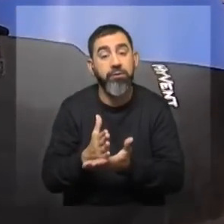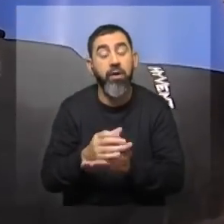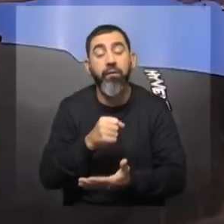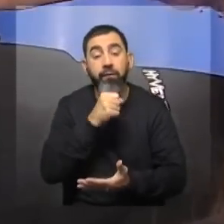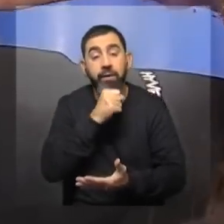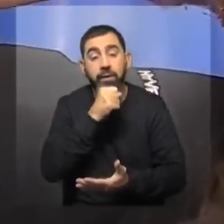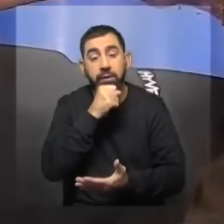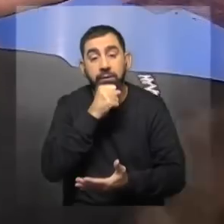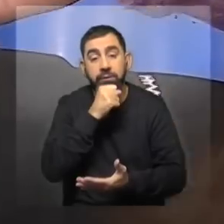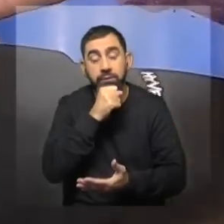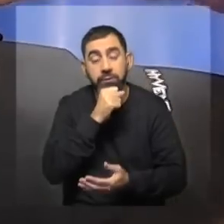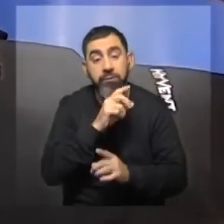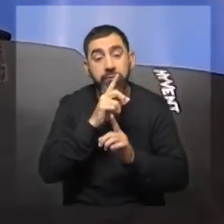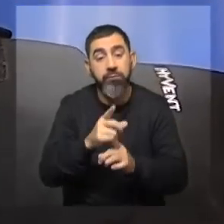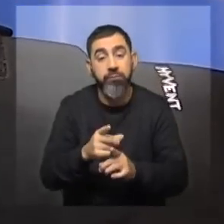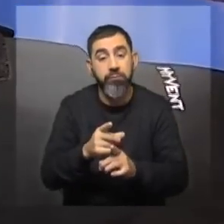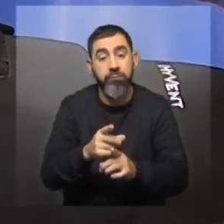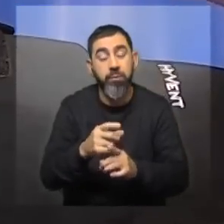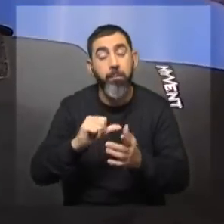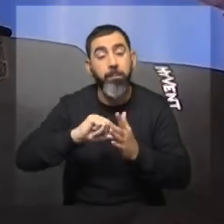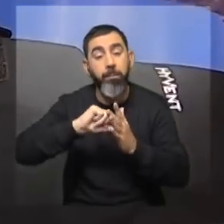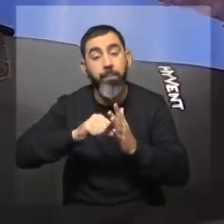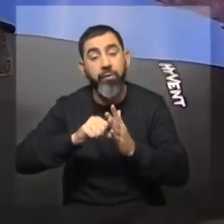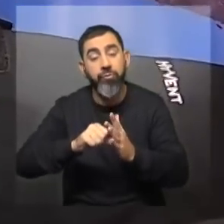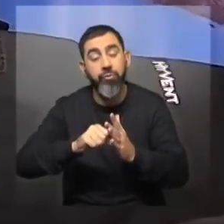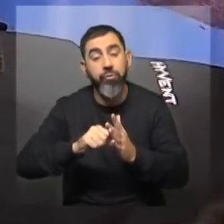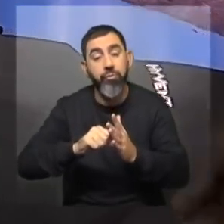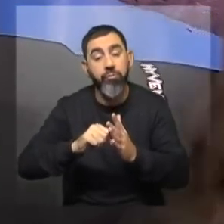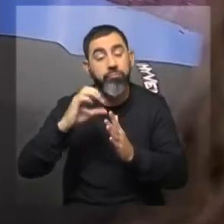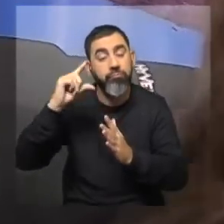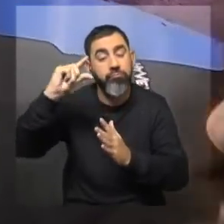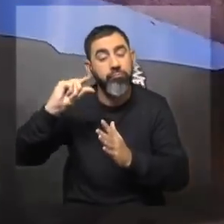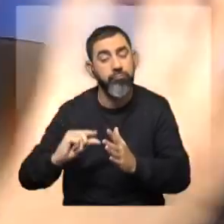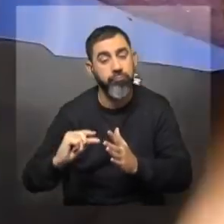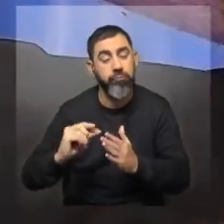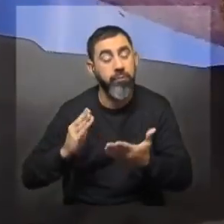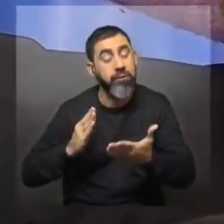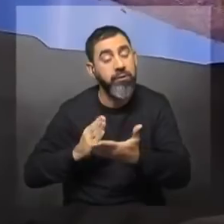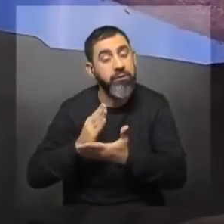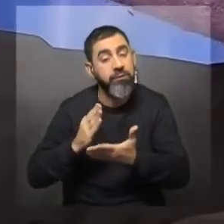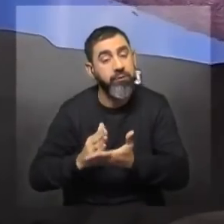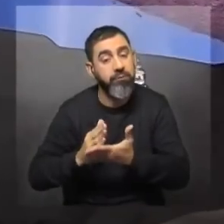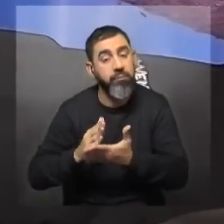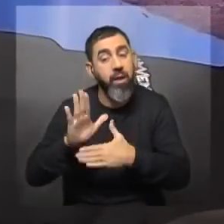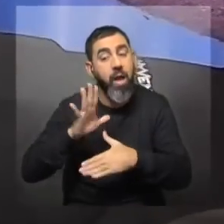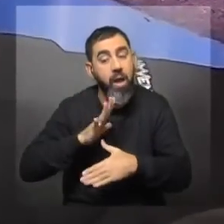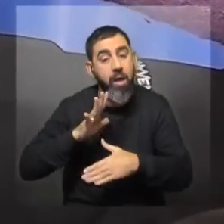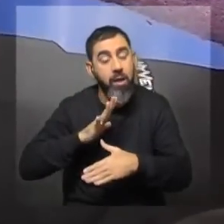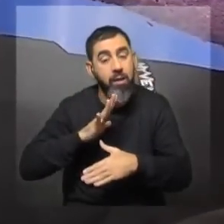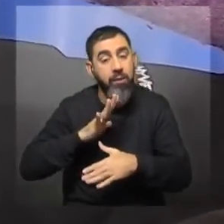la y que la reciben pensiones más bajas siempre haciendo referencia donde está